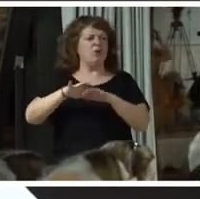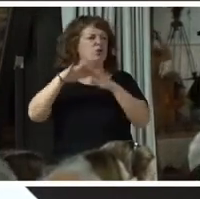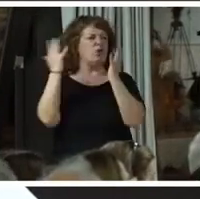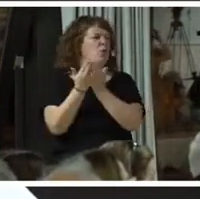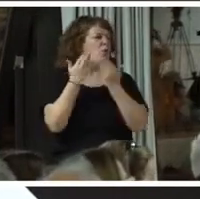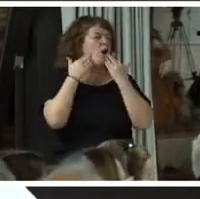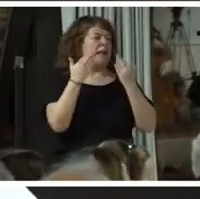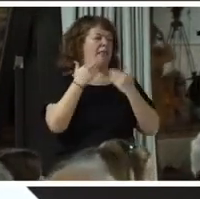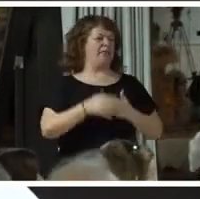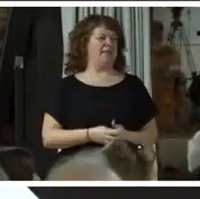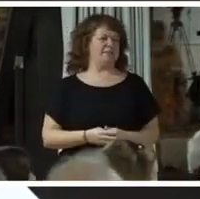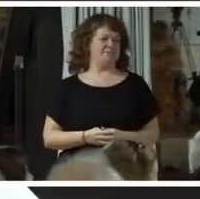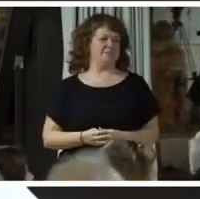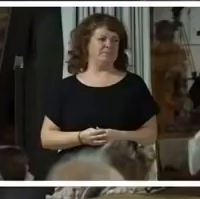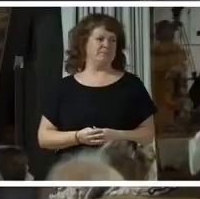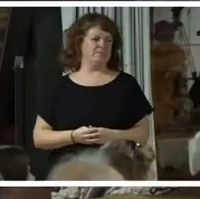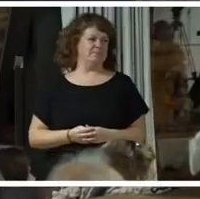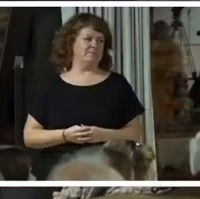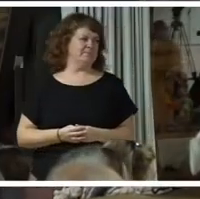mundo Muchas